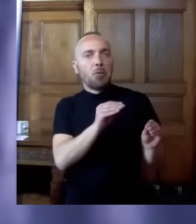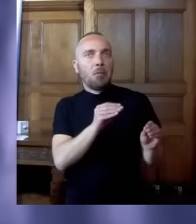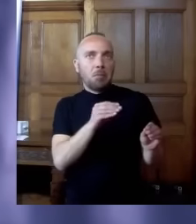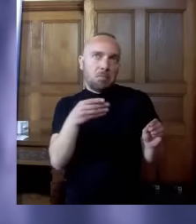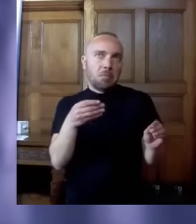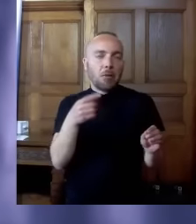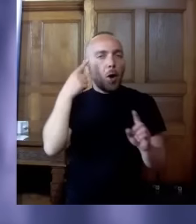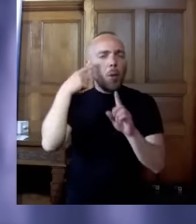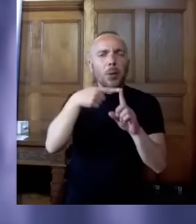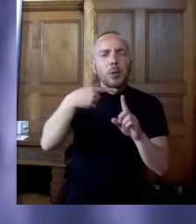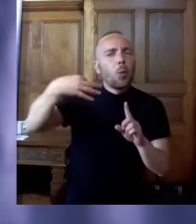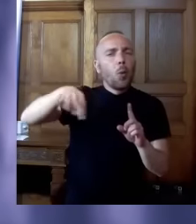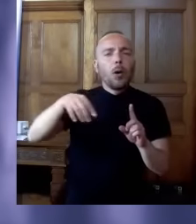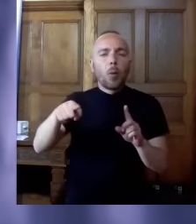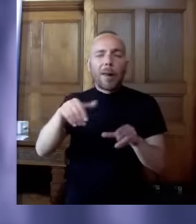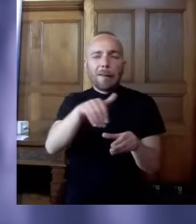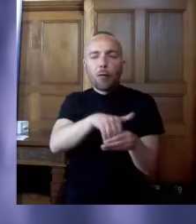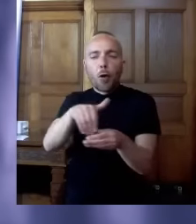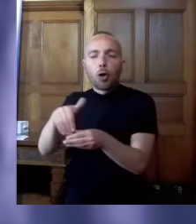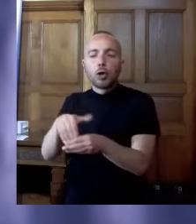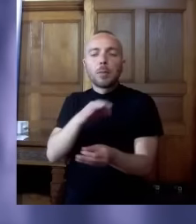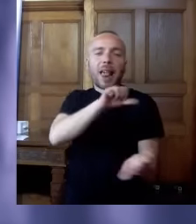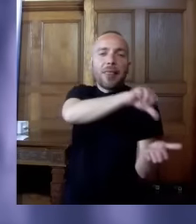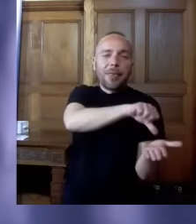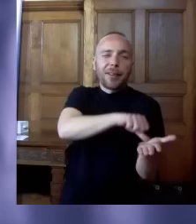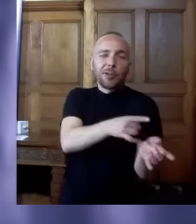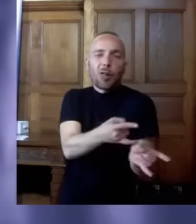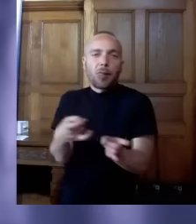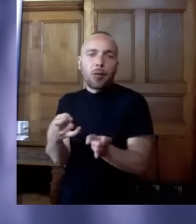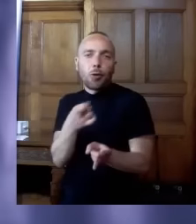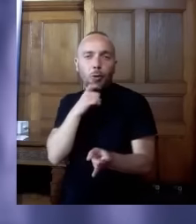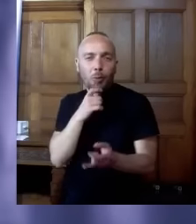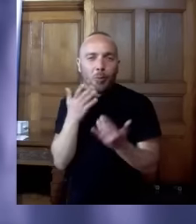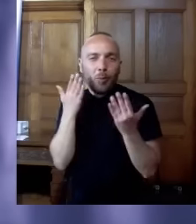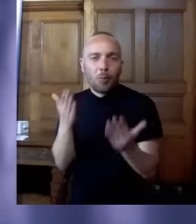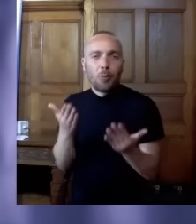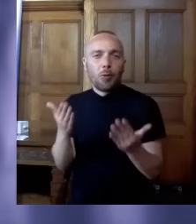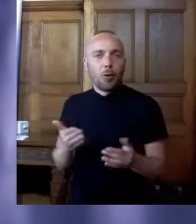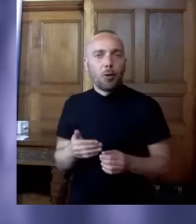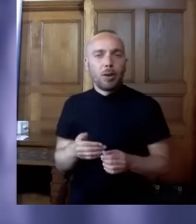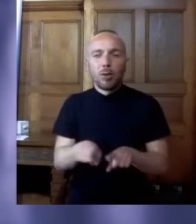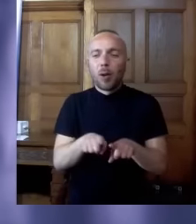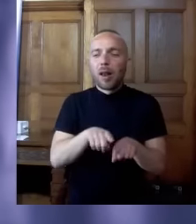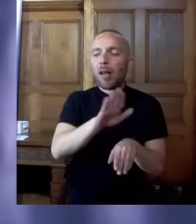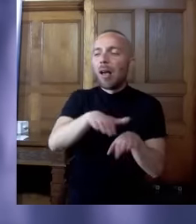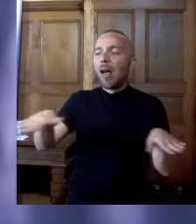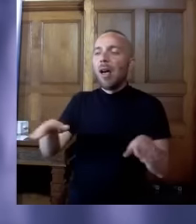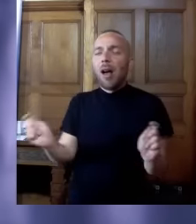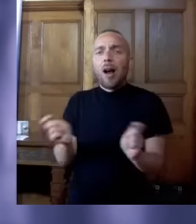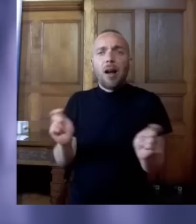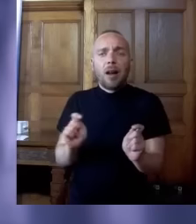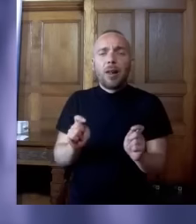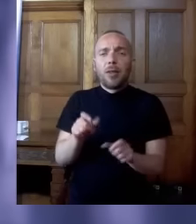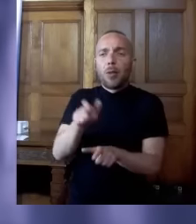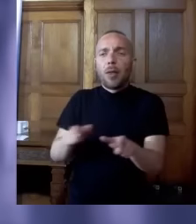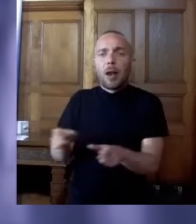único objetivo de rascar votos en el centro Pero cómo se puede alarmar a la ciudadanía con la situación de osak